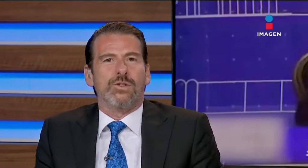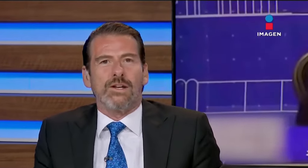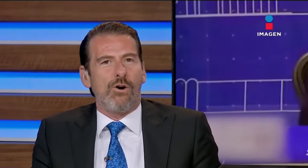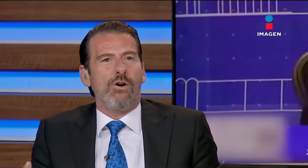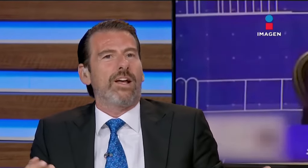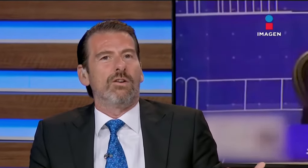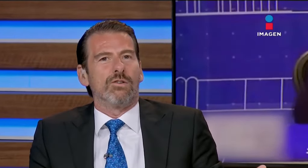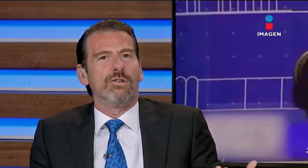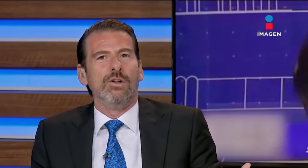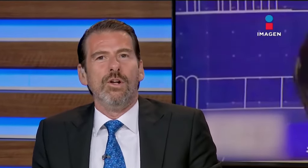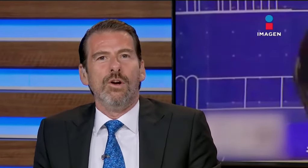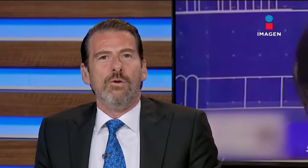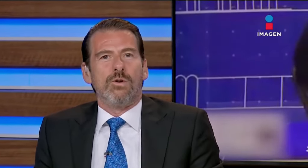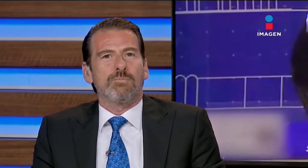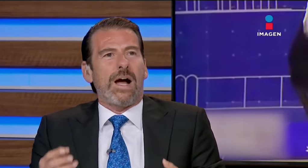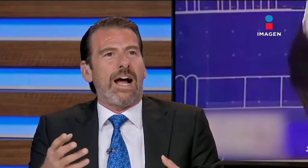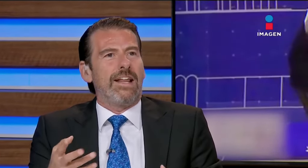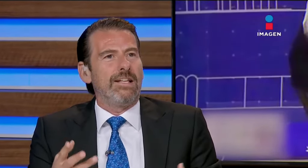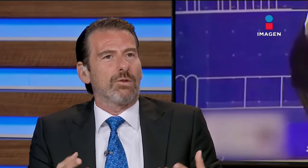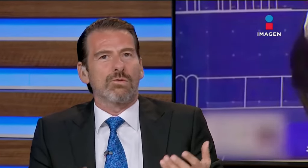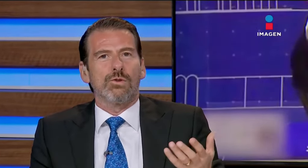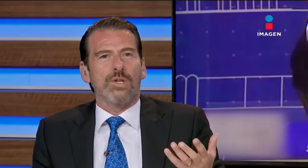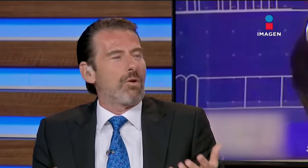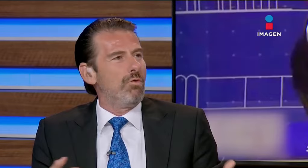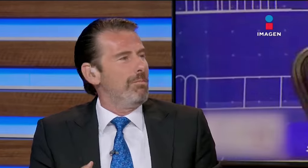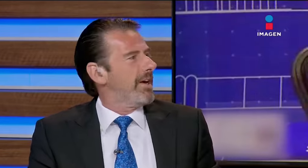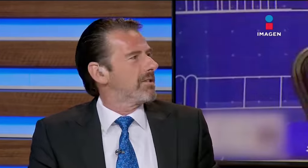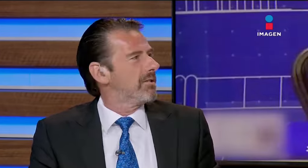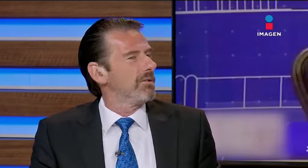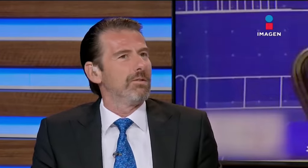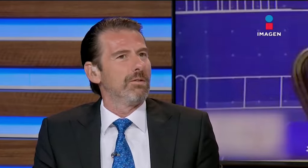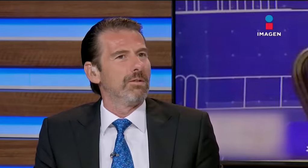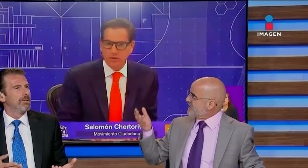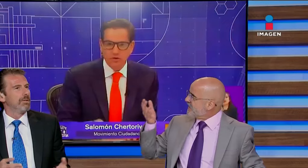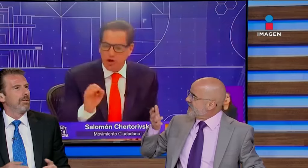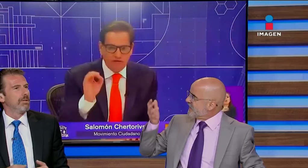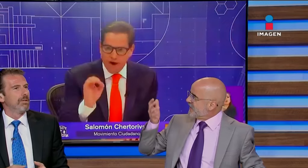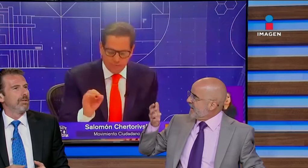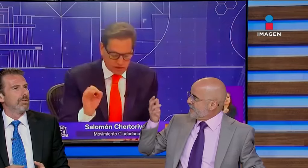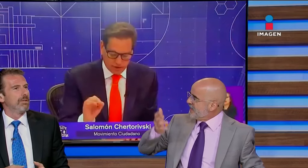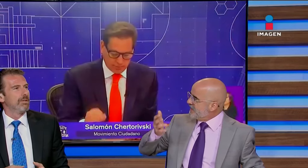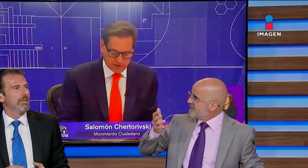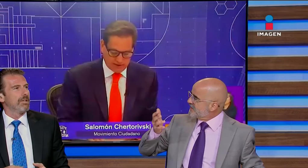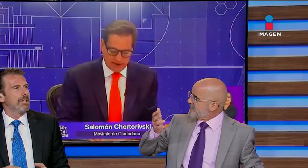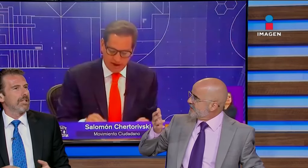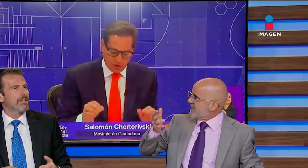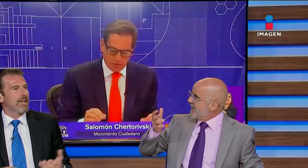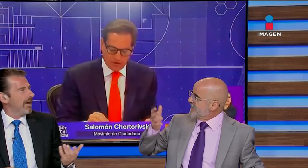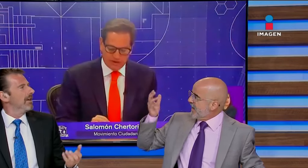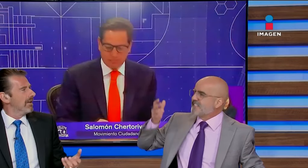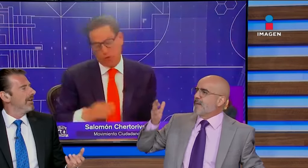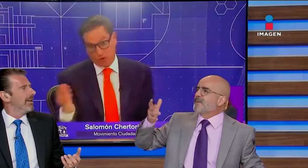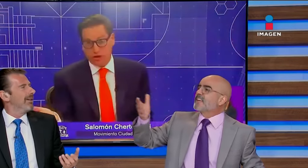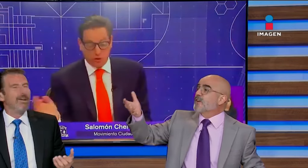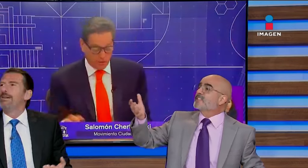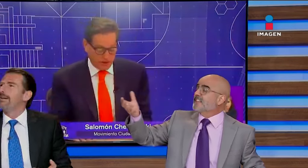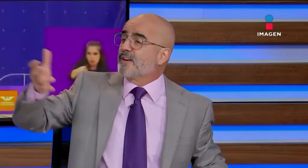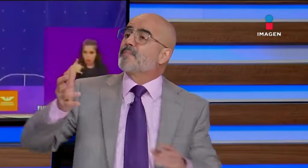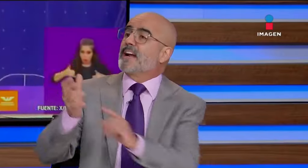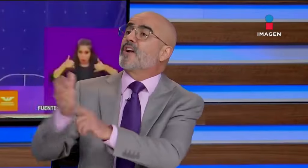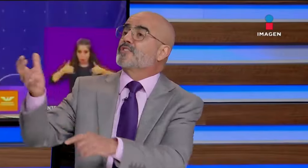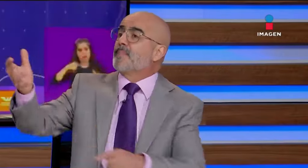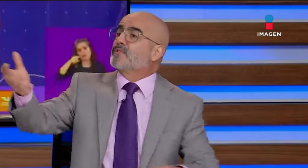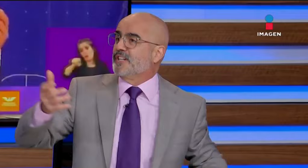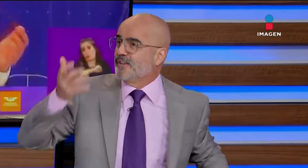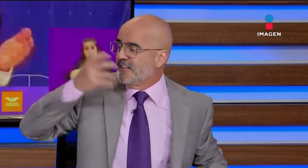honguitos alucinógenos, unos pajaritos, unos derrumbes. ¿Es sapito de ese que lamen? El sapo ese. No, es que